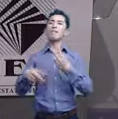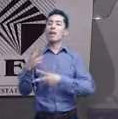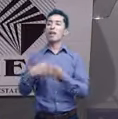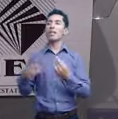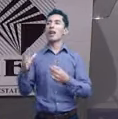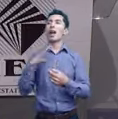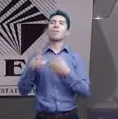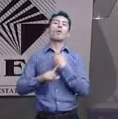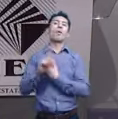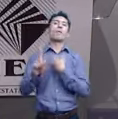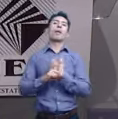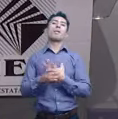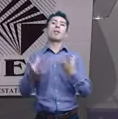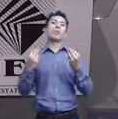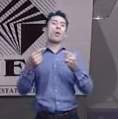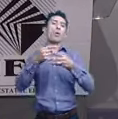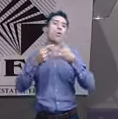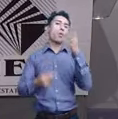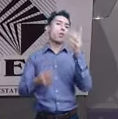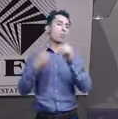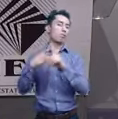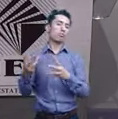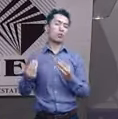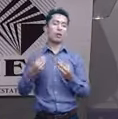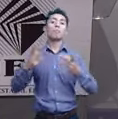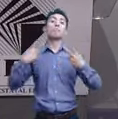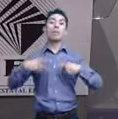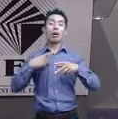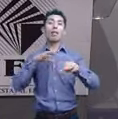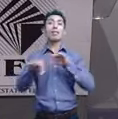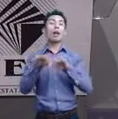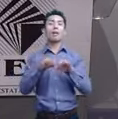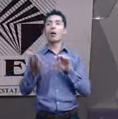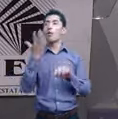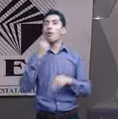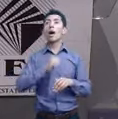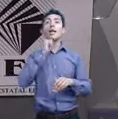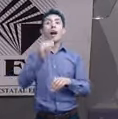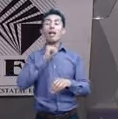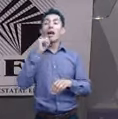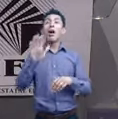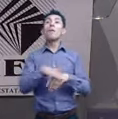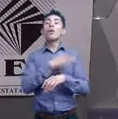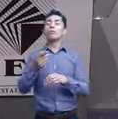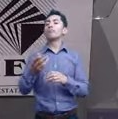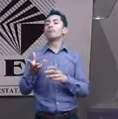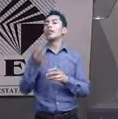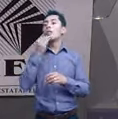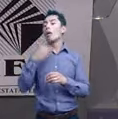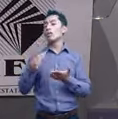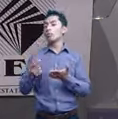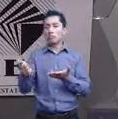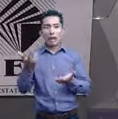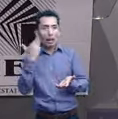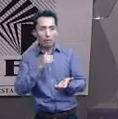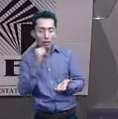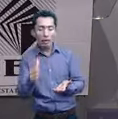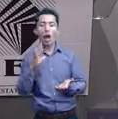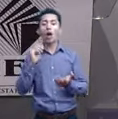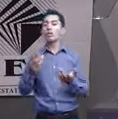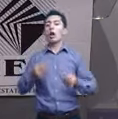sinfín de problemas. Muchas personas perdieron sus empleos debido a despidos injustificados o